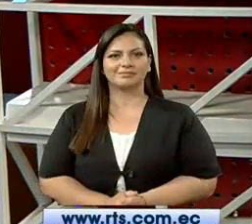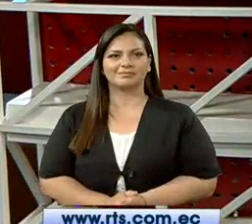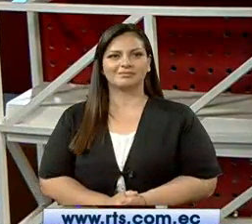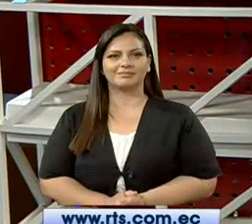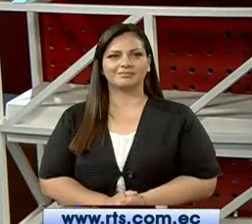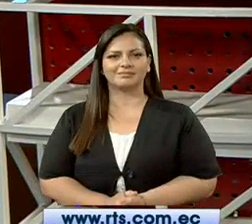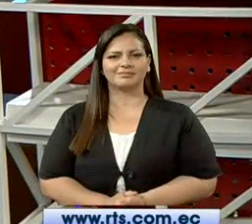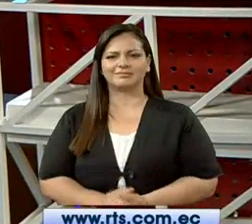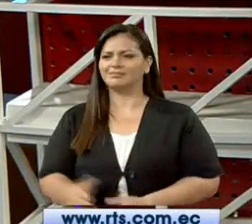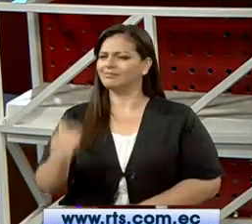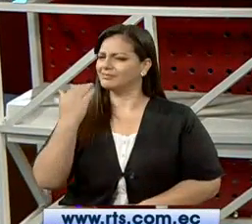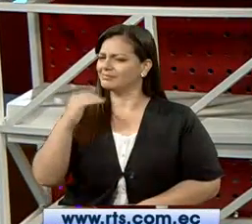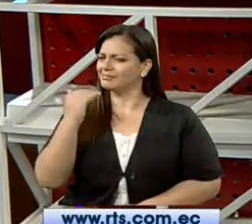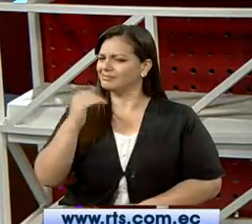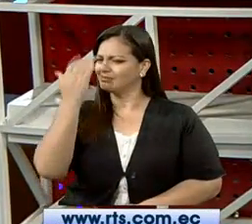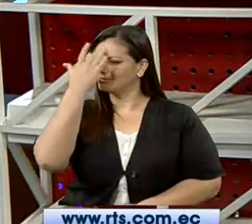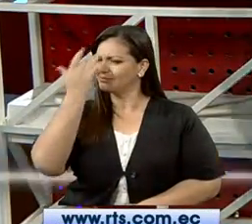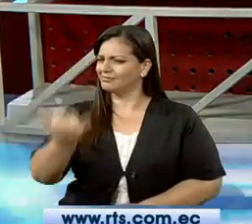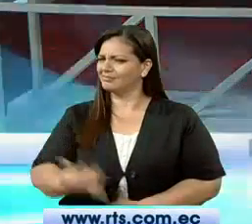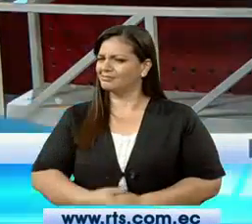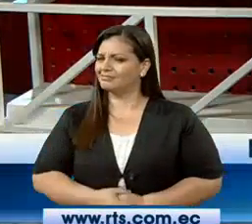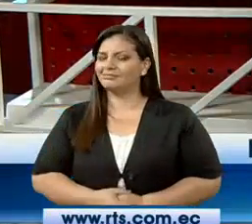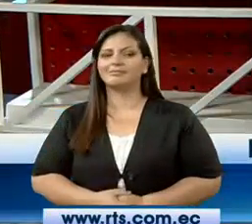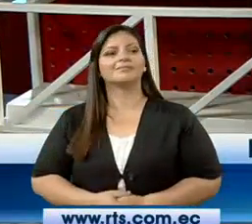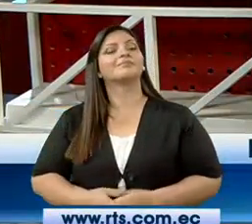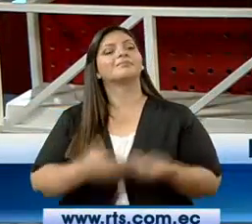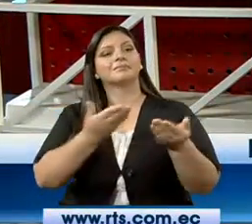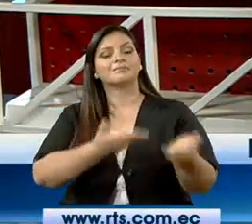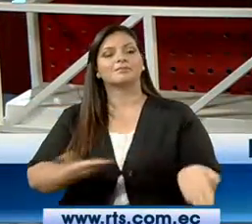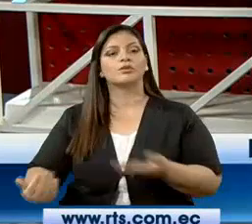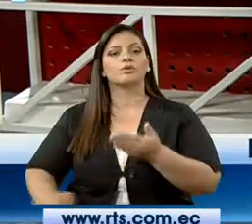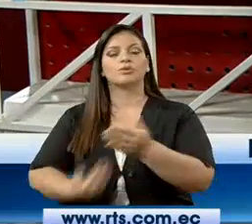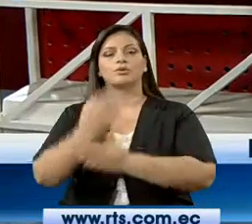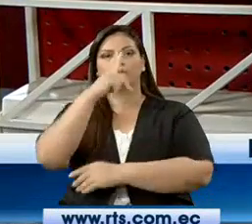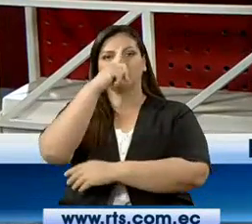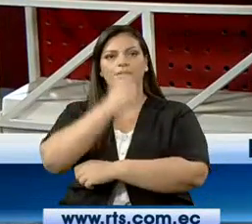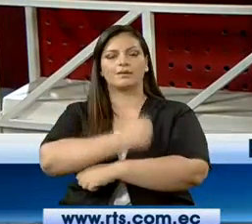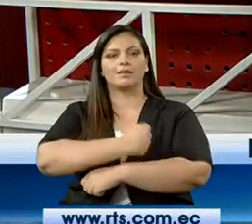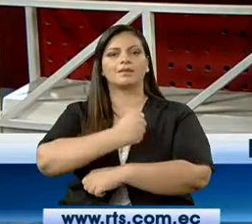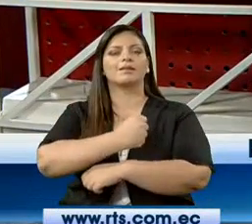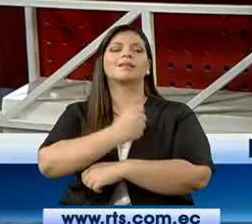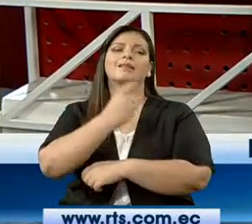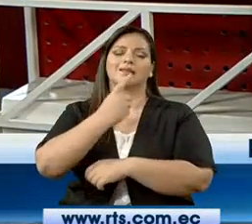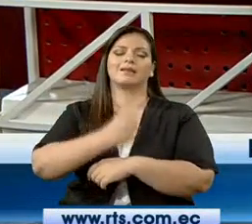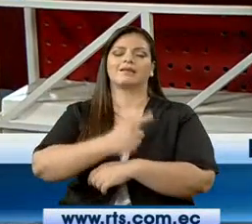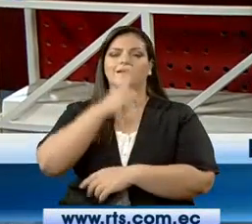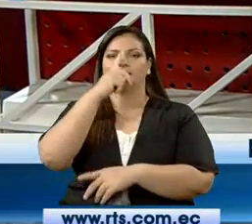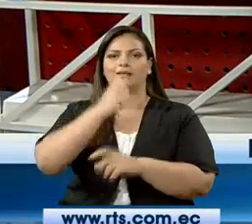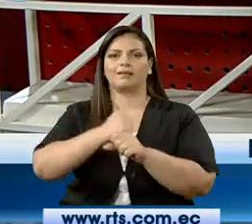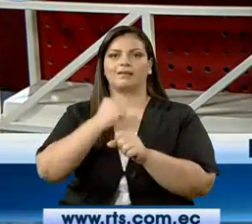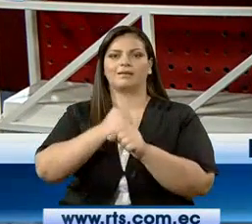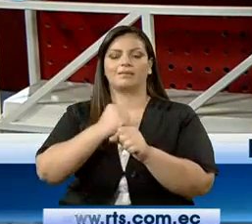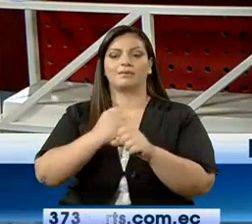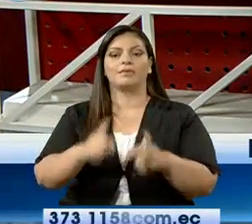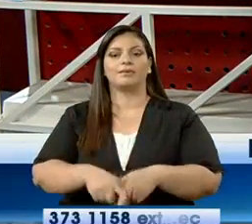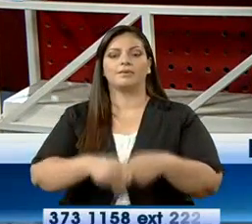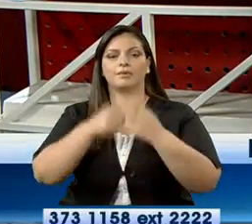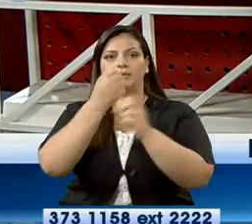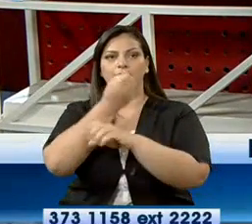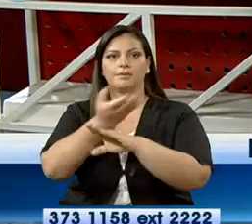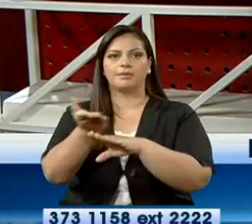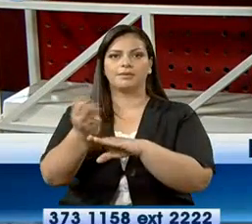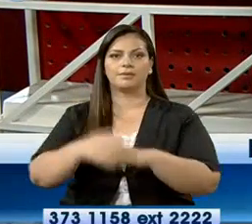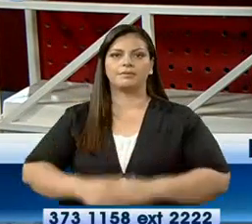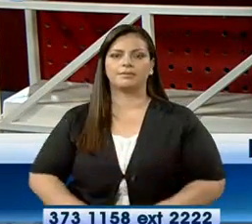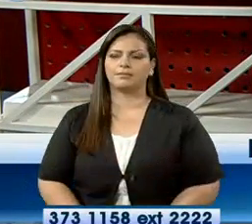Le ha dado risa a usted. Buenos días. Bienvenidos a este nuevo día de labores. Aquí estamos listos para la información. Esas historias son